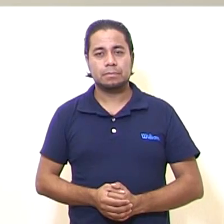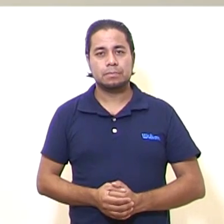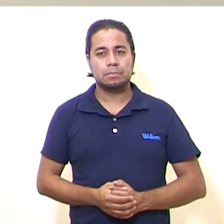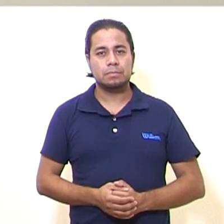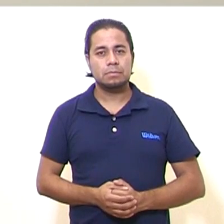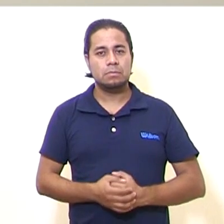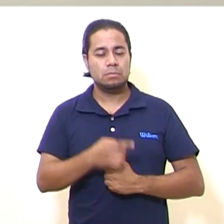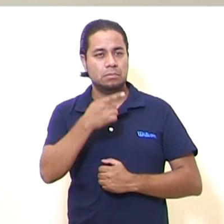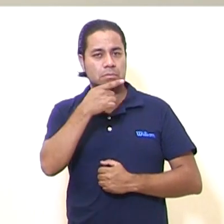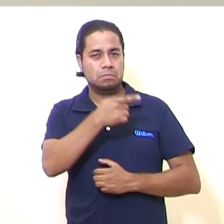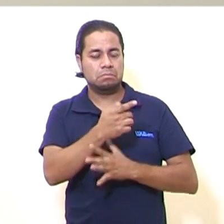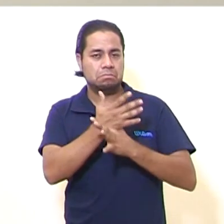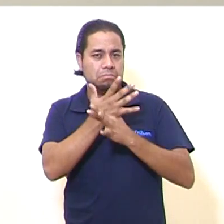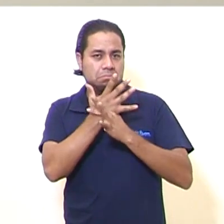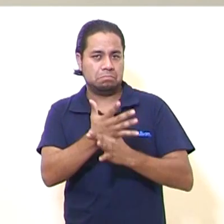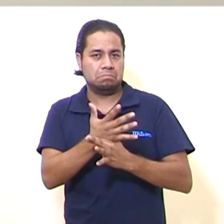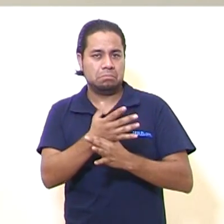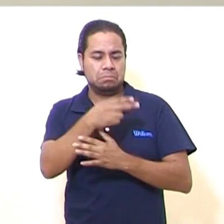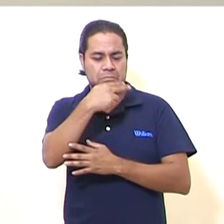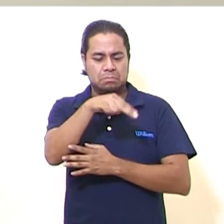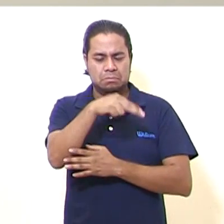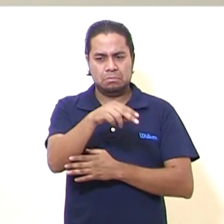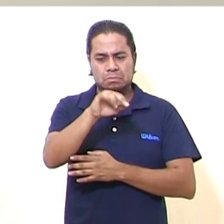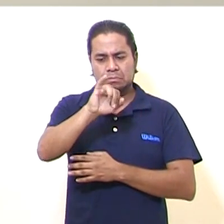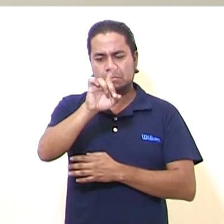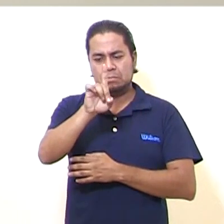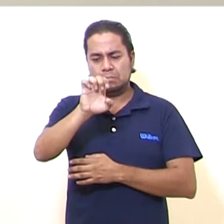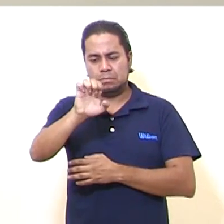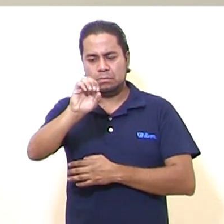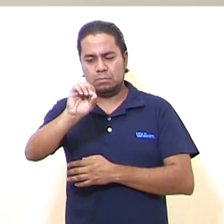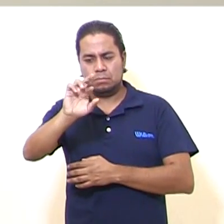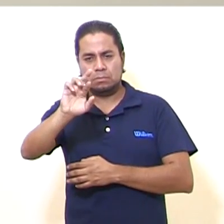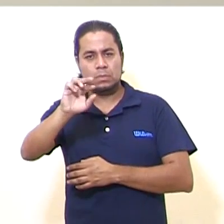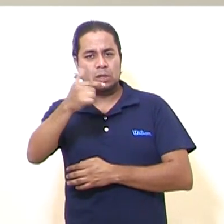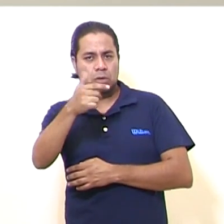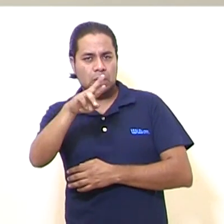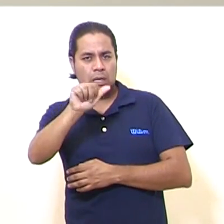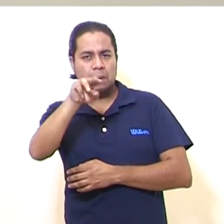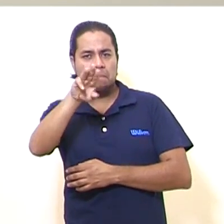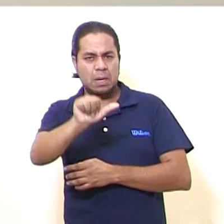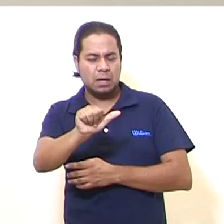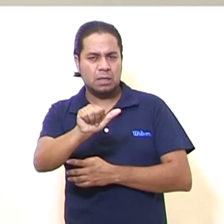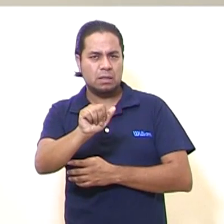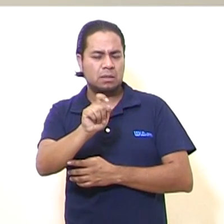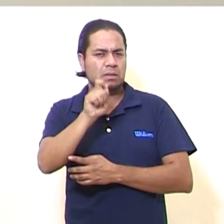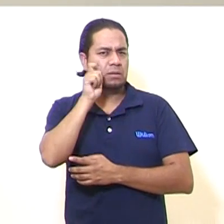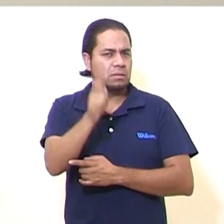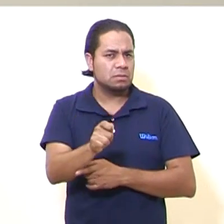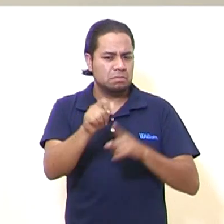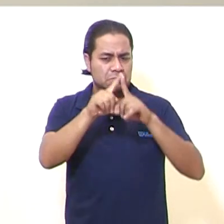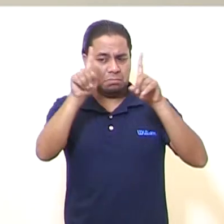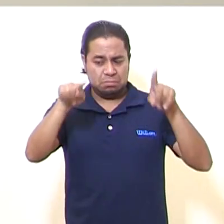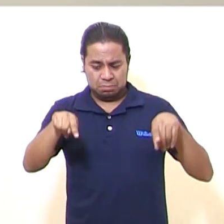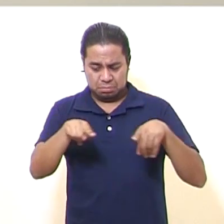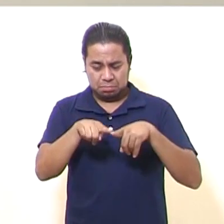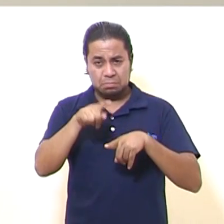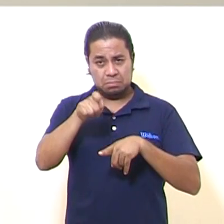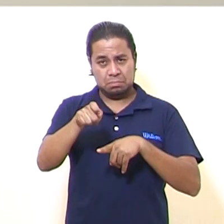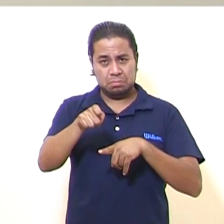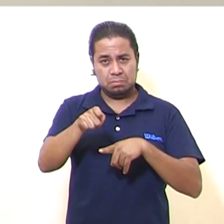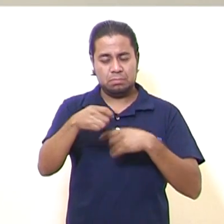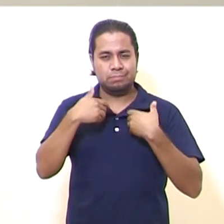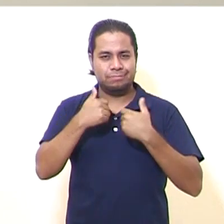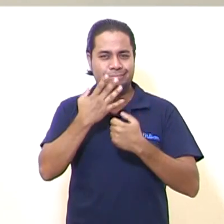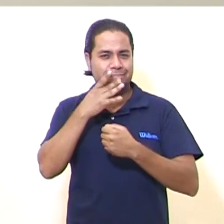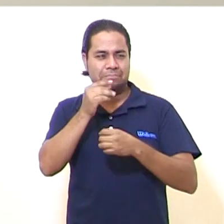hicieron algo que le llaman ahora ideogramas. Los ideogramas son muy fáciles